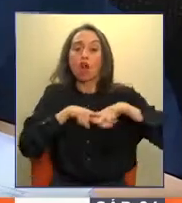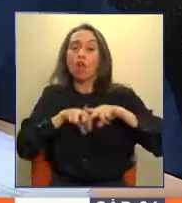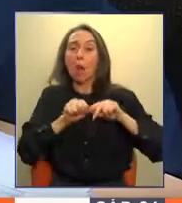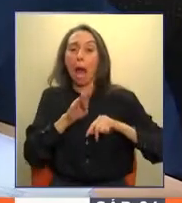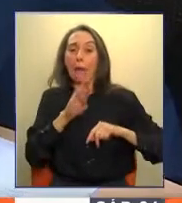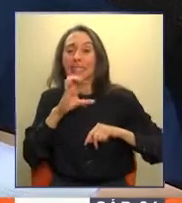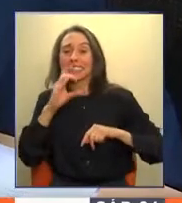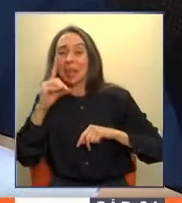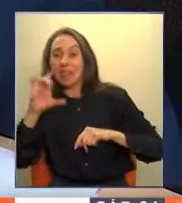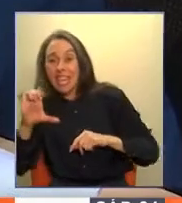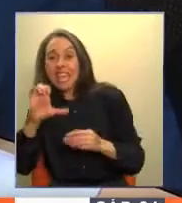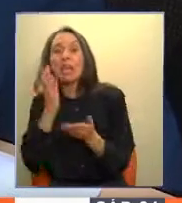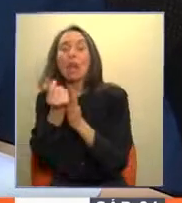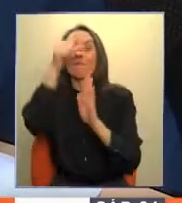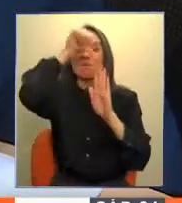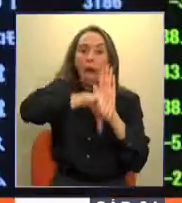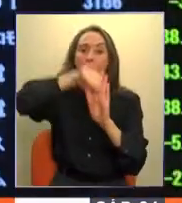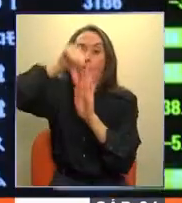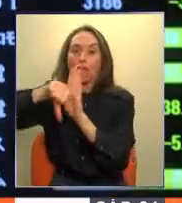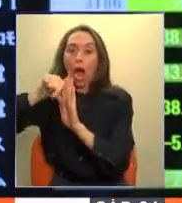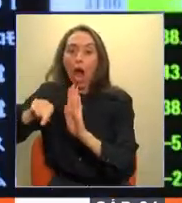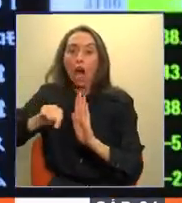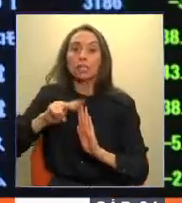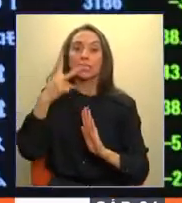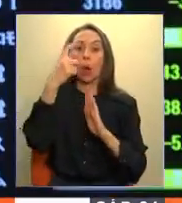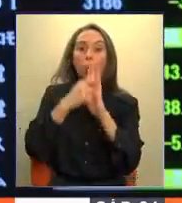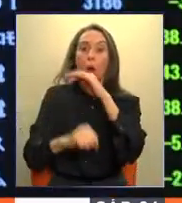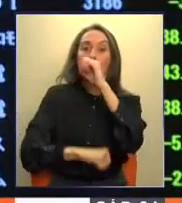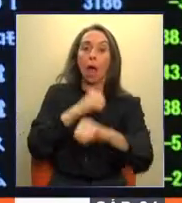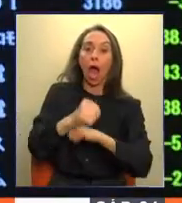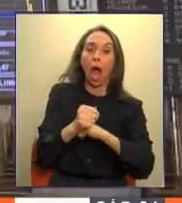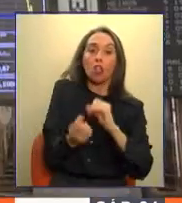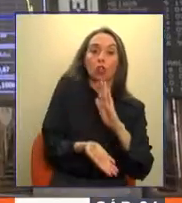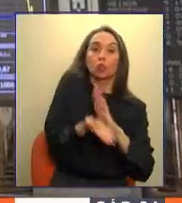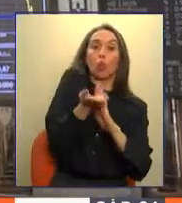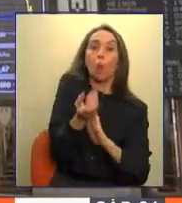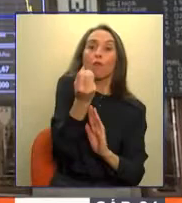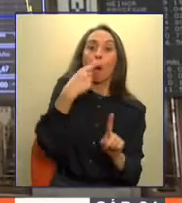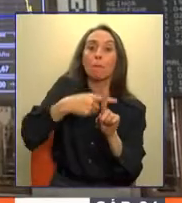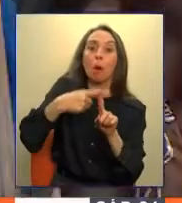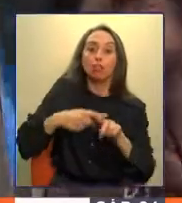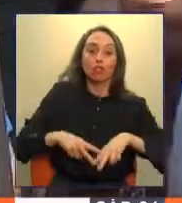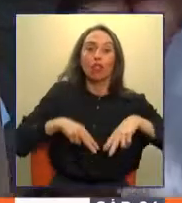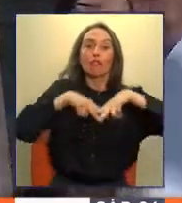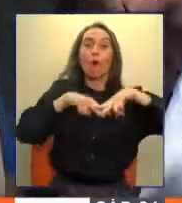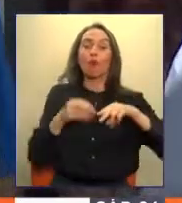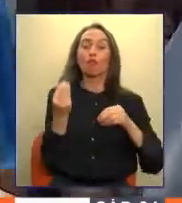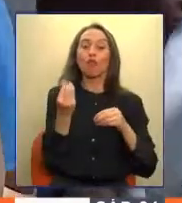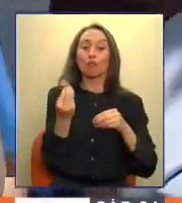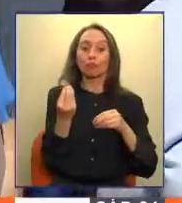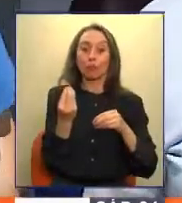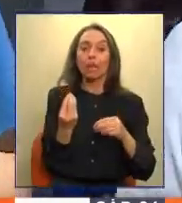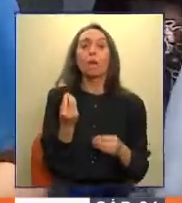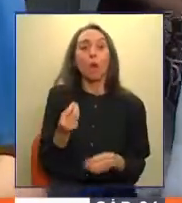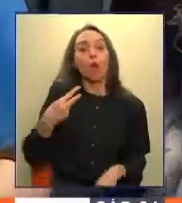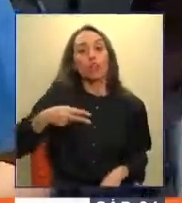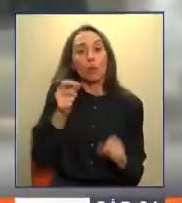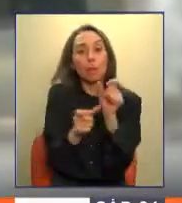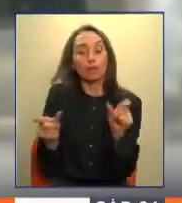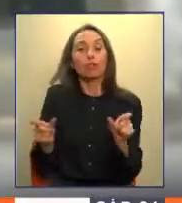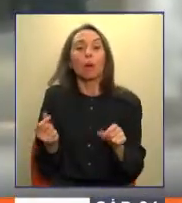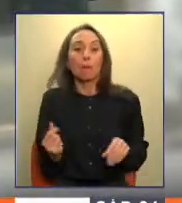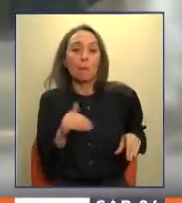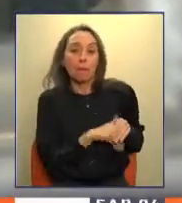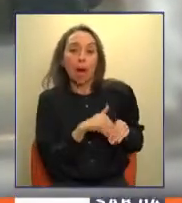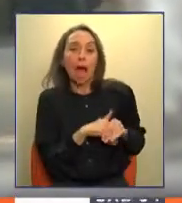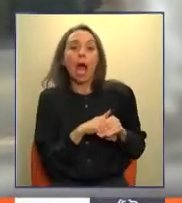es el segundo mes del año en que todos los multifondos anotan resultados positivos una buena noticia principalmente para quienes tienen su dinero los